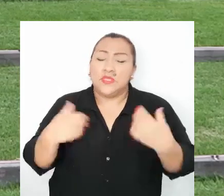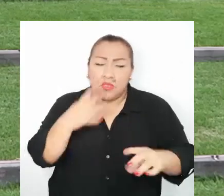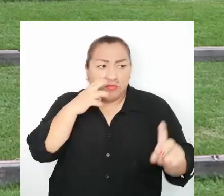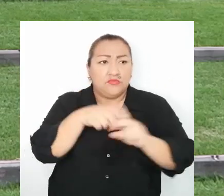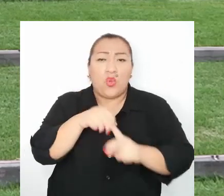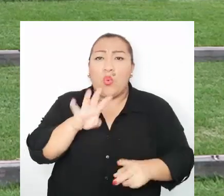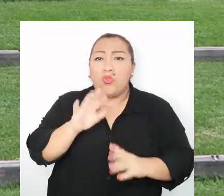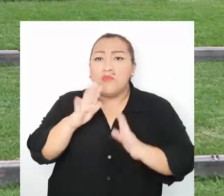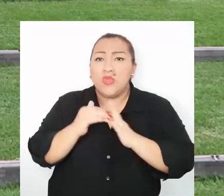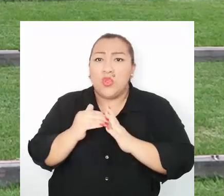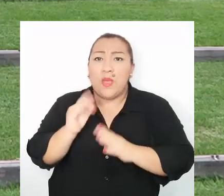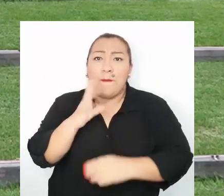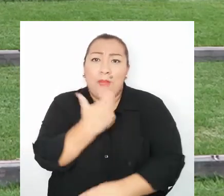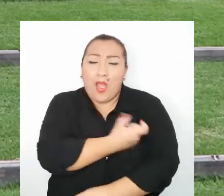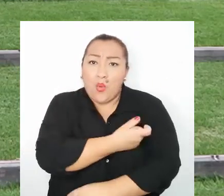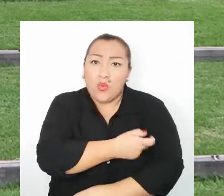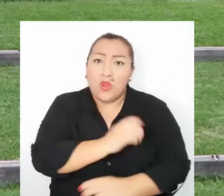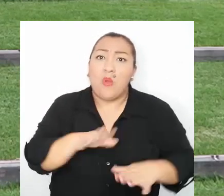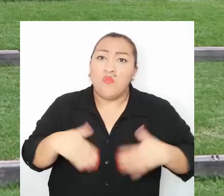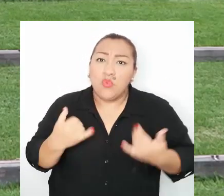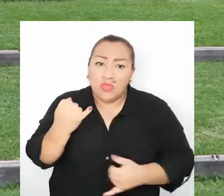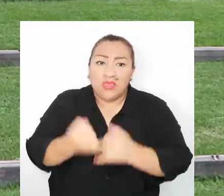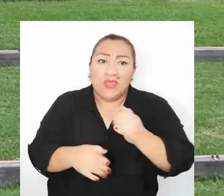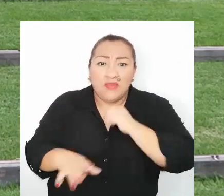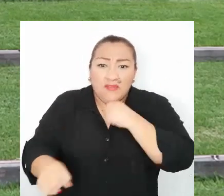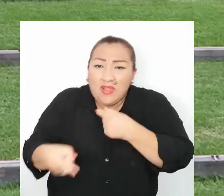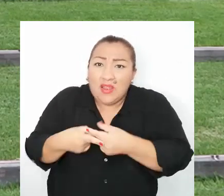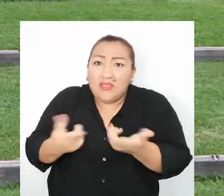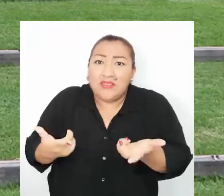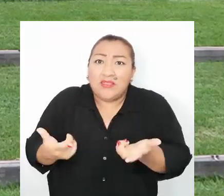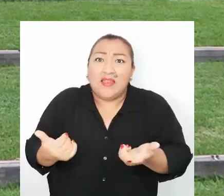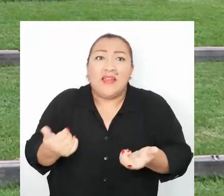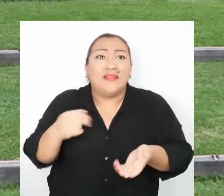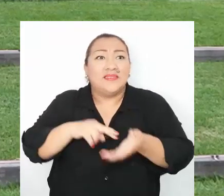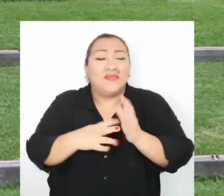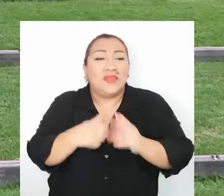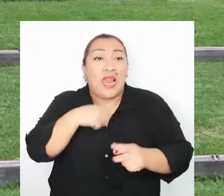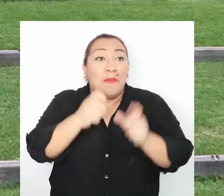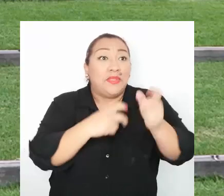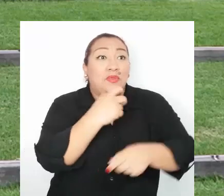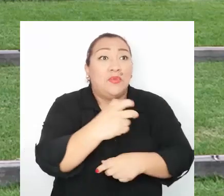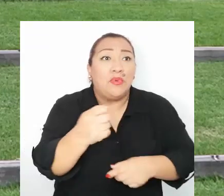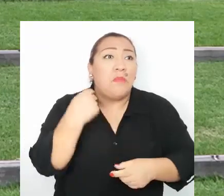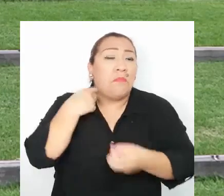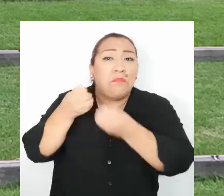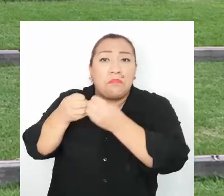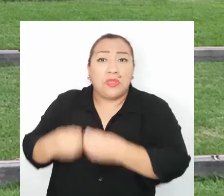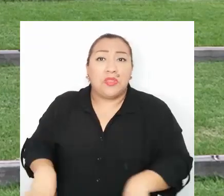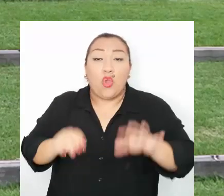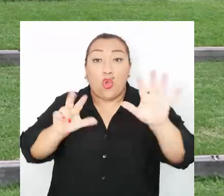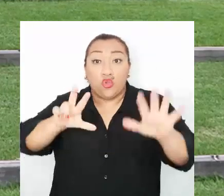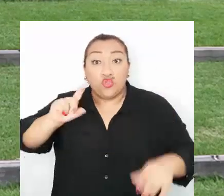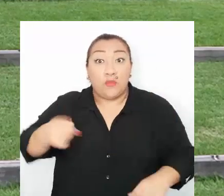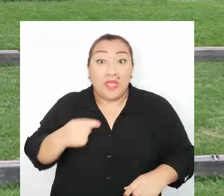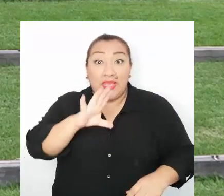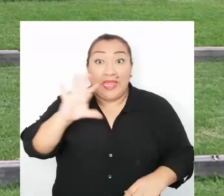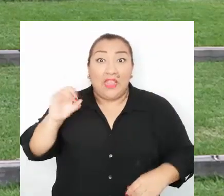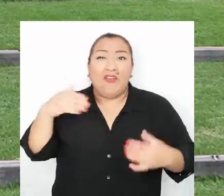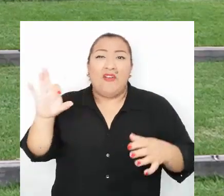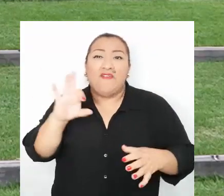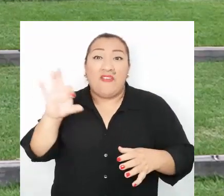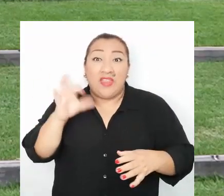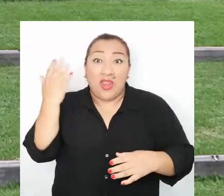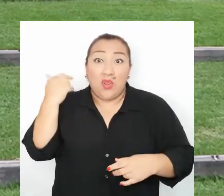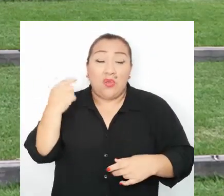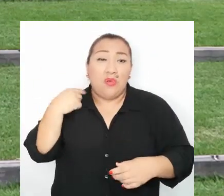4 millones de vacunas contra la COVID-19 podrían vencer sin ser administradas a la población. Las primeras 8.500 vencieron